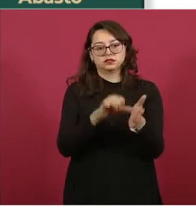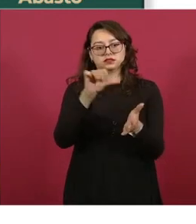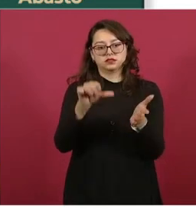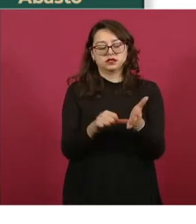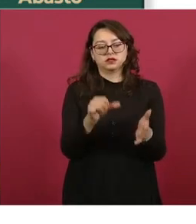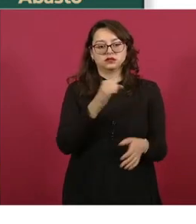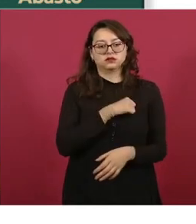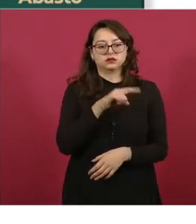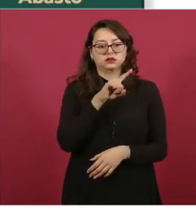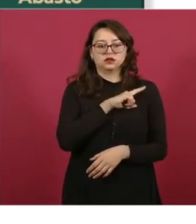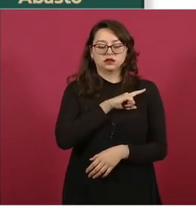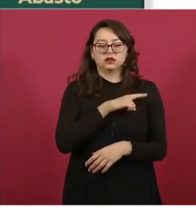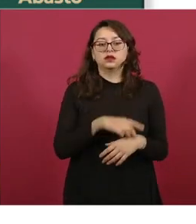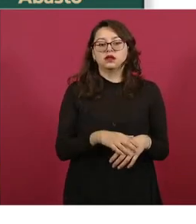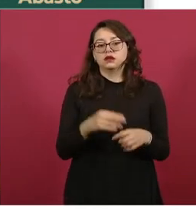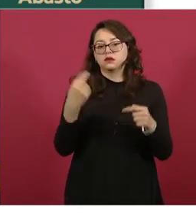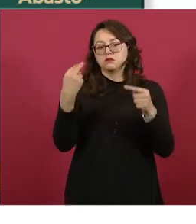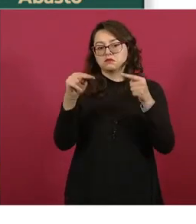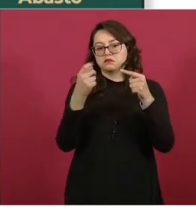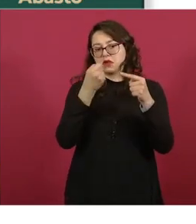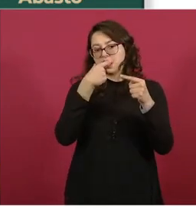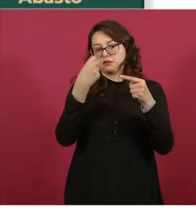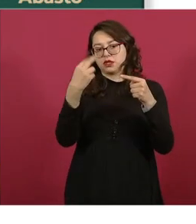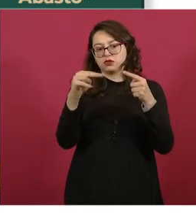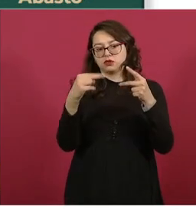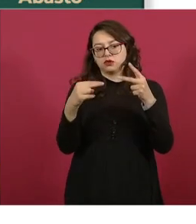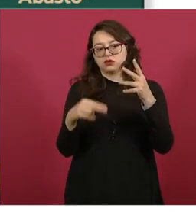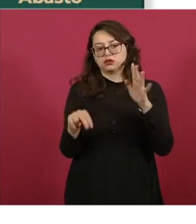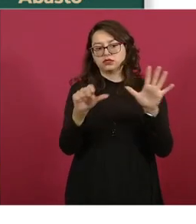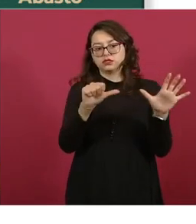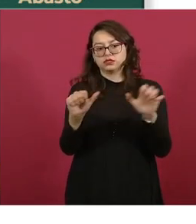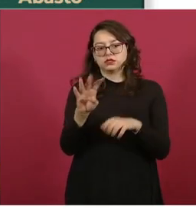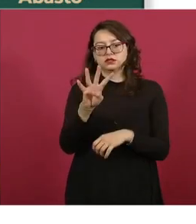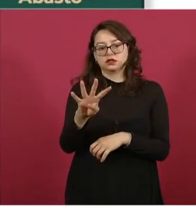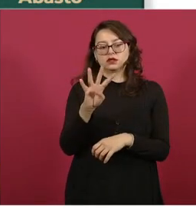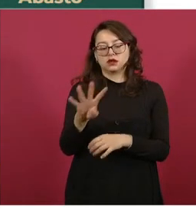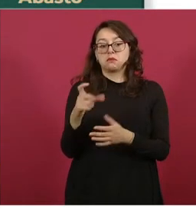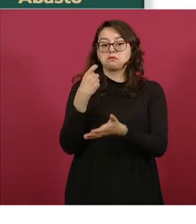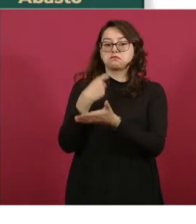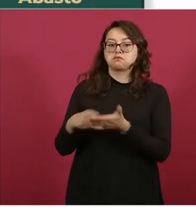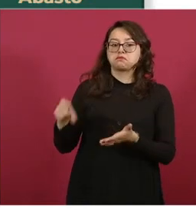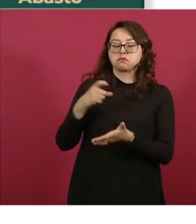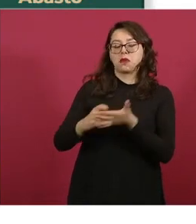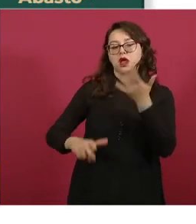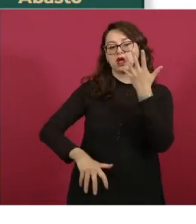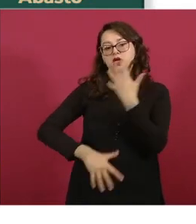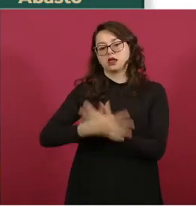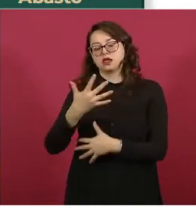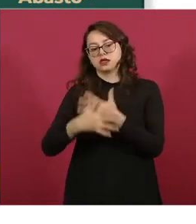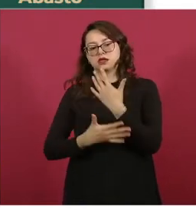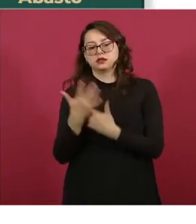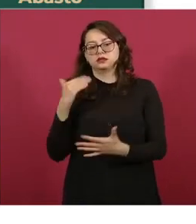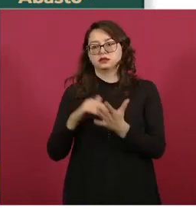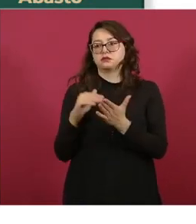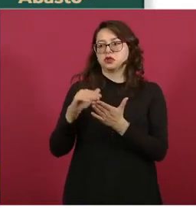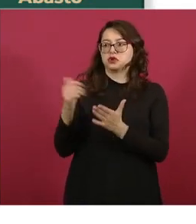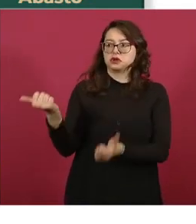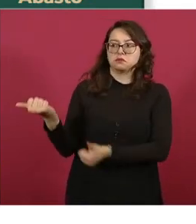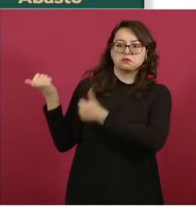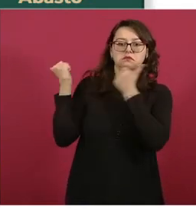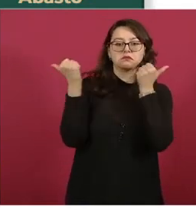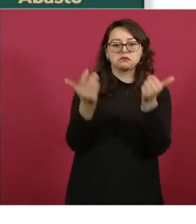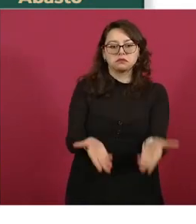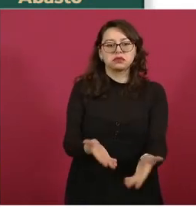tienen 619 claves autorizadas y se han adquirido 15 millones de piezas con una inversión de 896